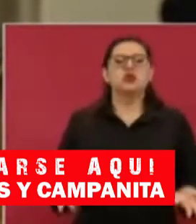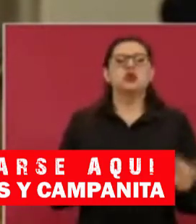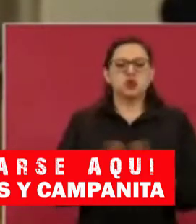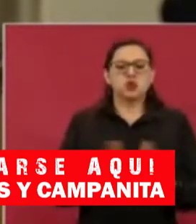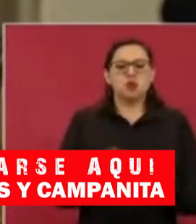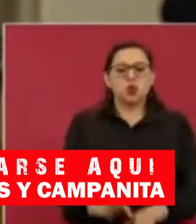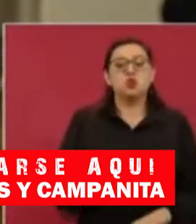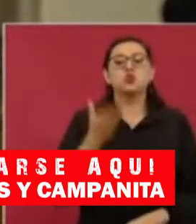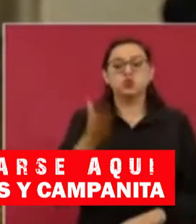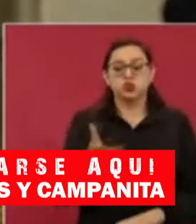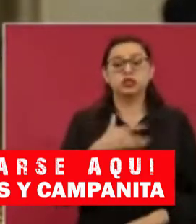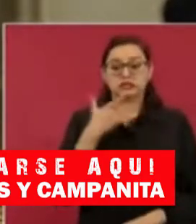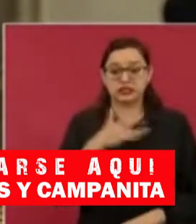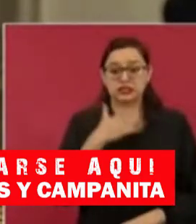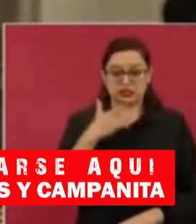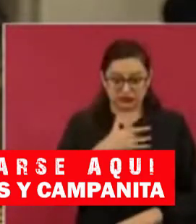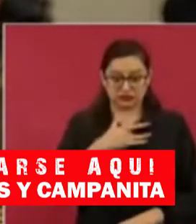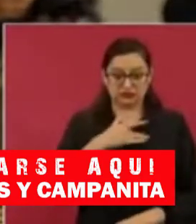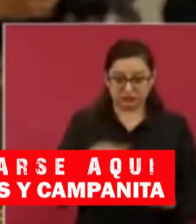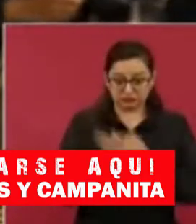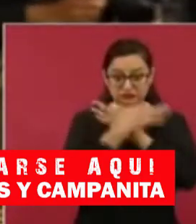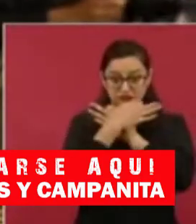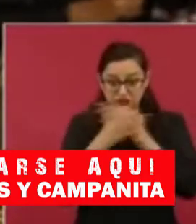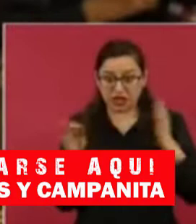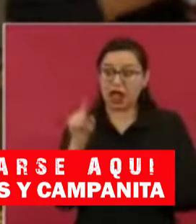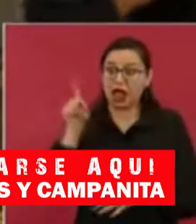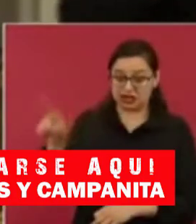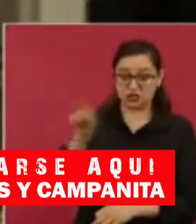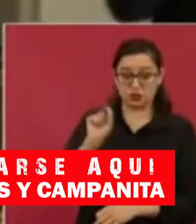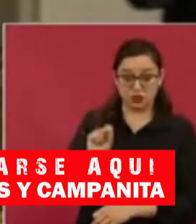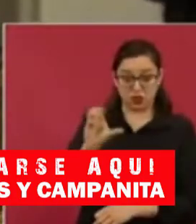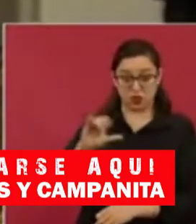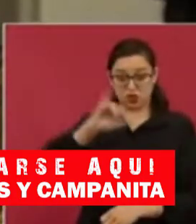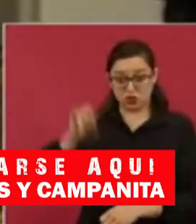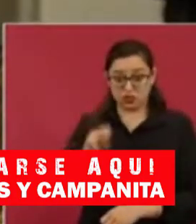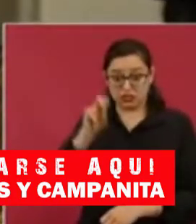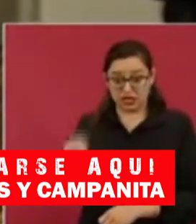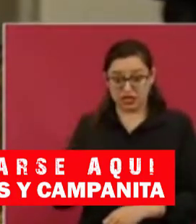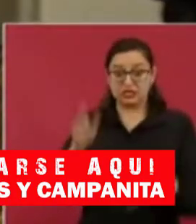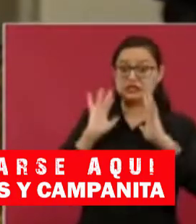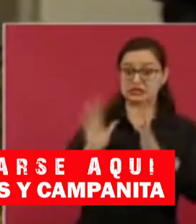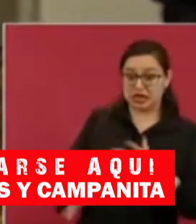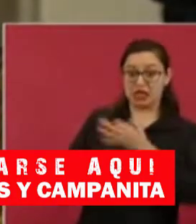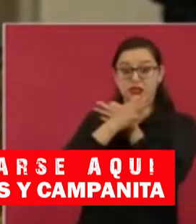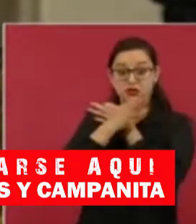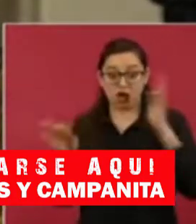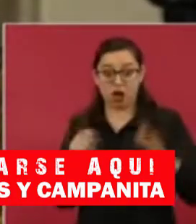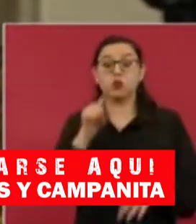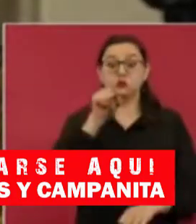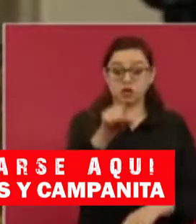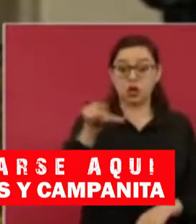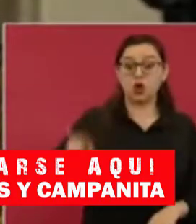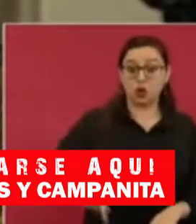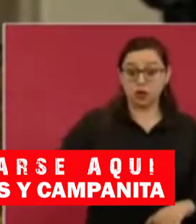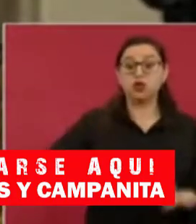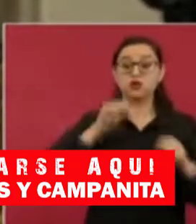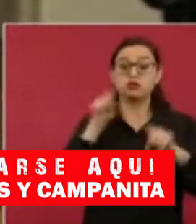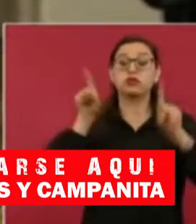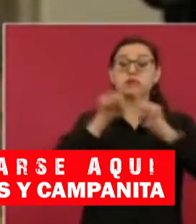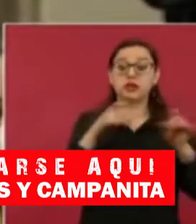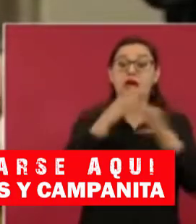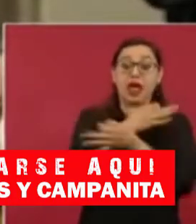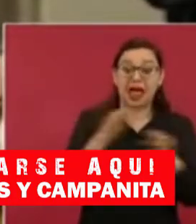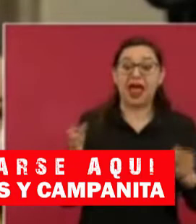esta denuncia pública que ya hizo el ministro presidente y proporcionar todas las pruebas que aún existan en